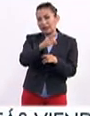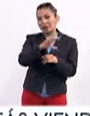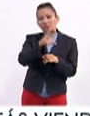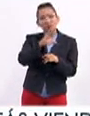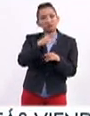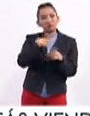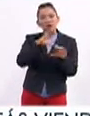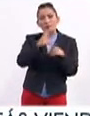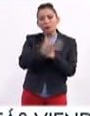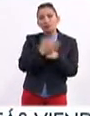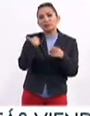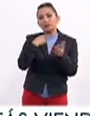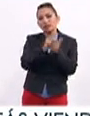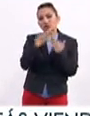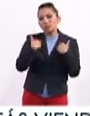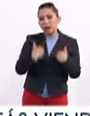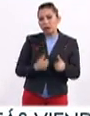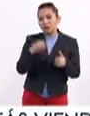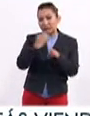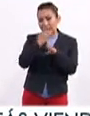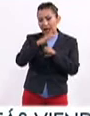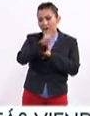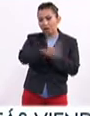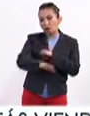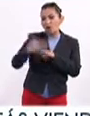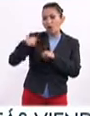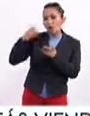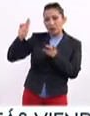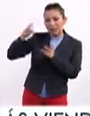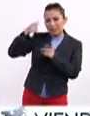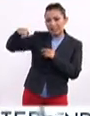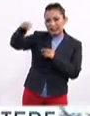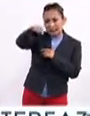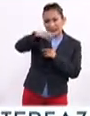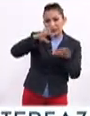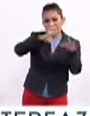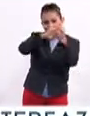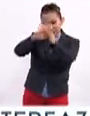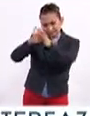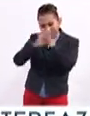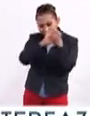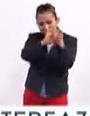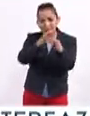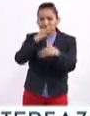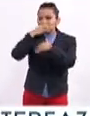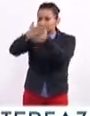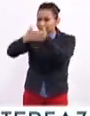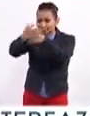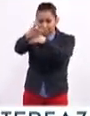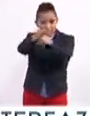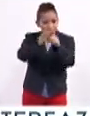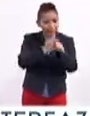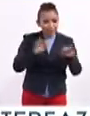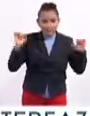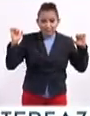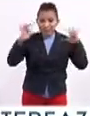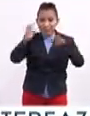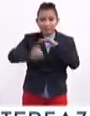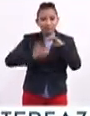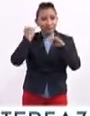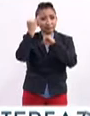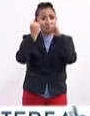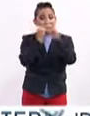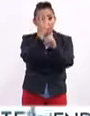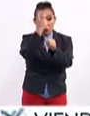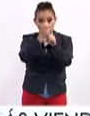Humanos, universidades privadas, hubo una sinergia por demás interesante. Se convoca este Congreso Internacional, es el